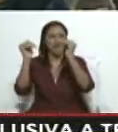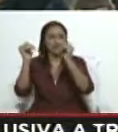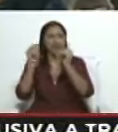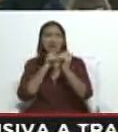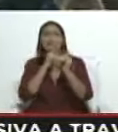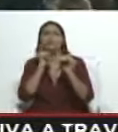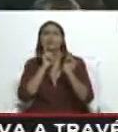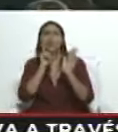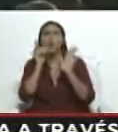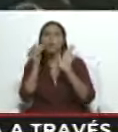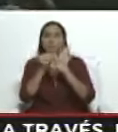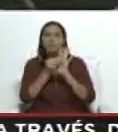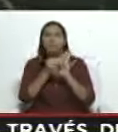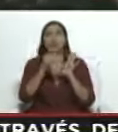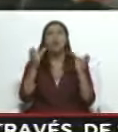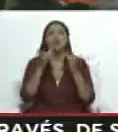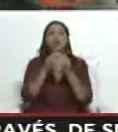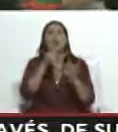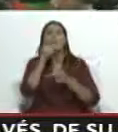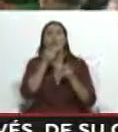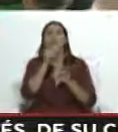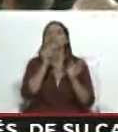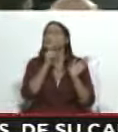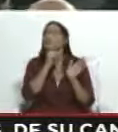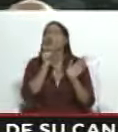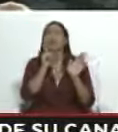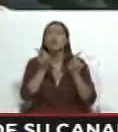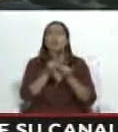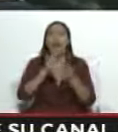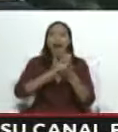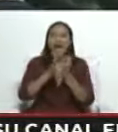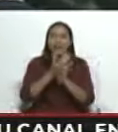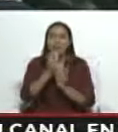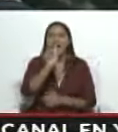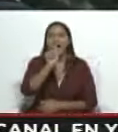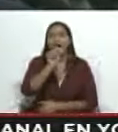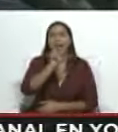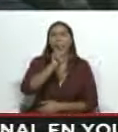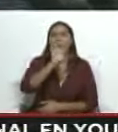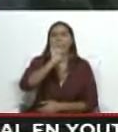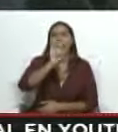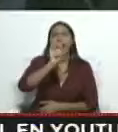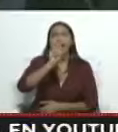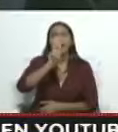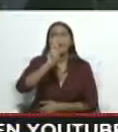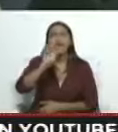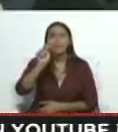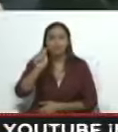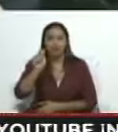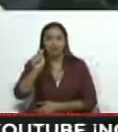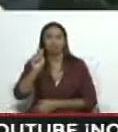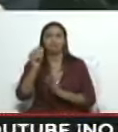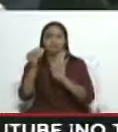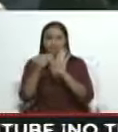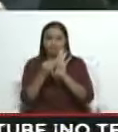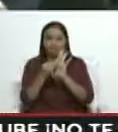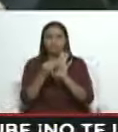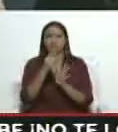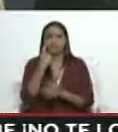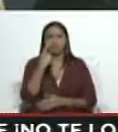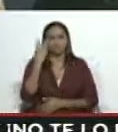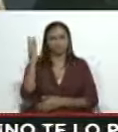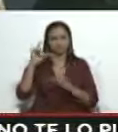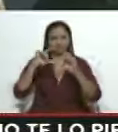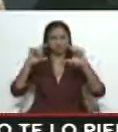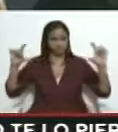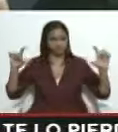Bien, en este momento pues se realiza la presentación de la postulación por parte de Daniel Ceballos y por parte de la organización con